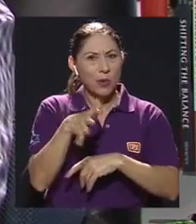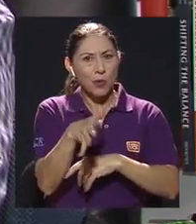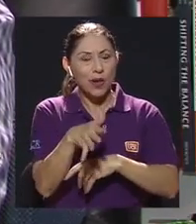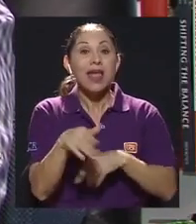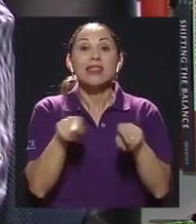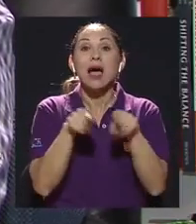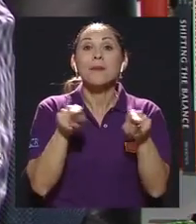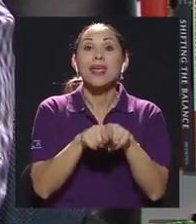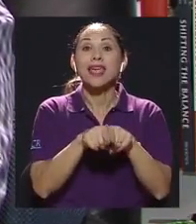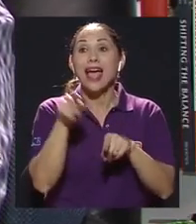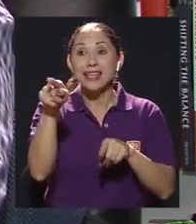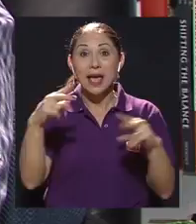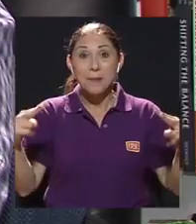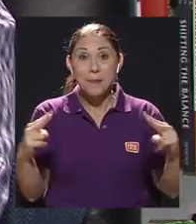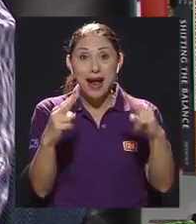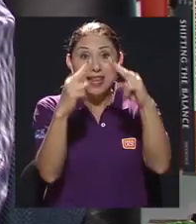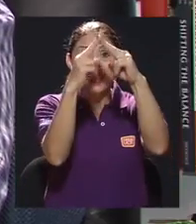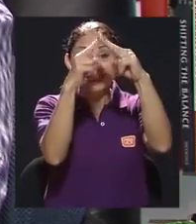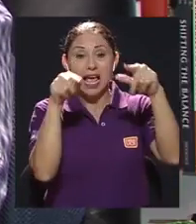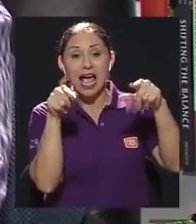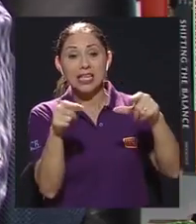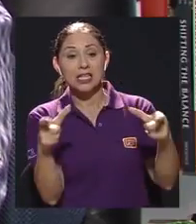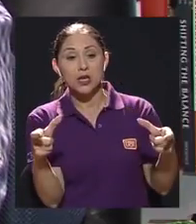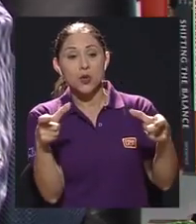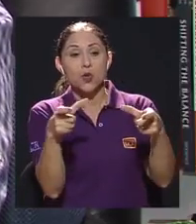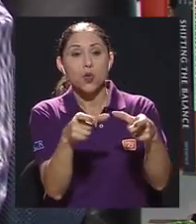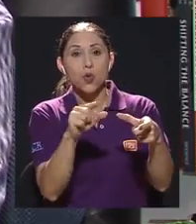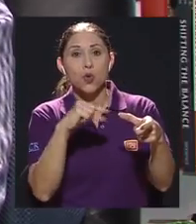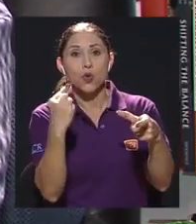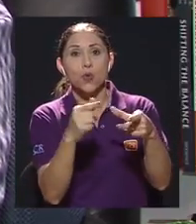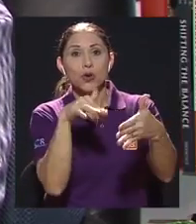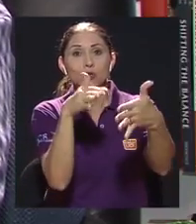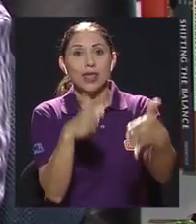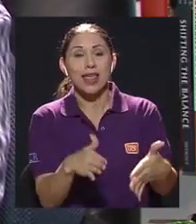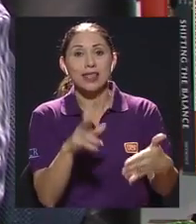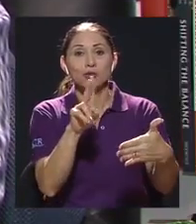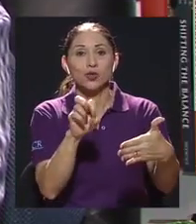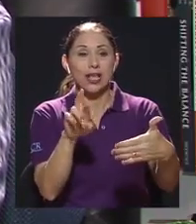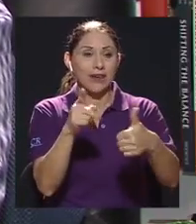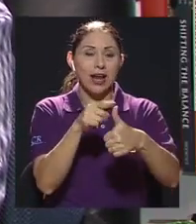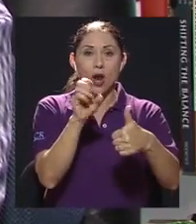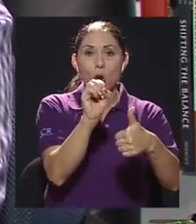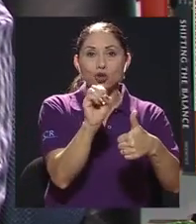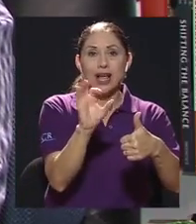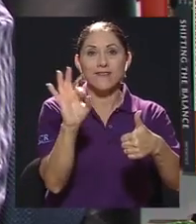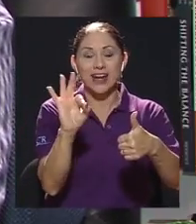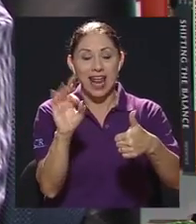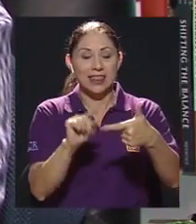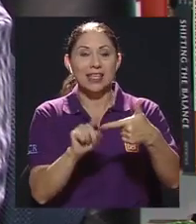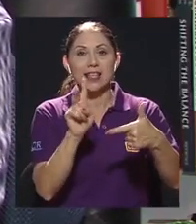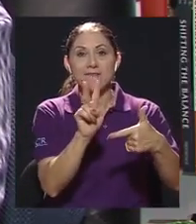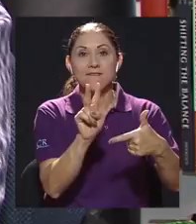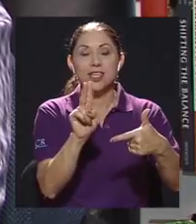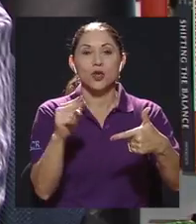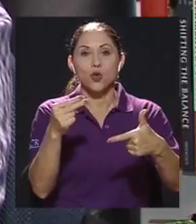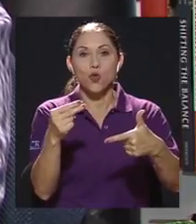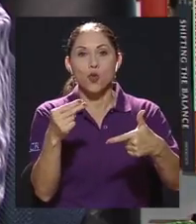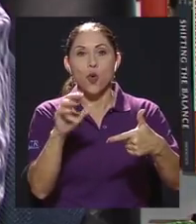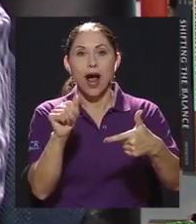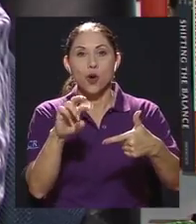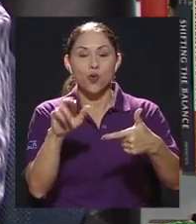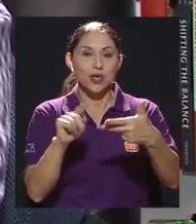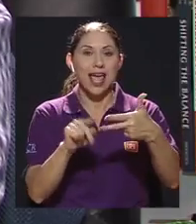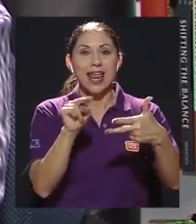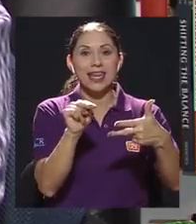la UCR en París importantísima, Óscar Fernández, Víctor Hugo Acuña, estaba Nelson Gutiérrez,